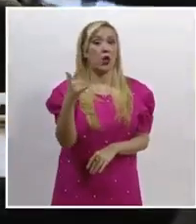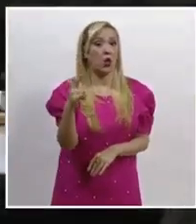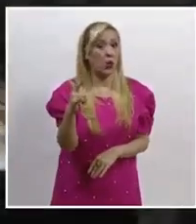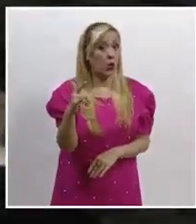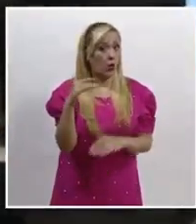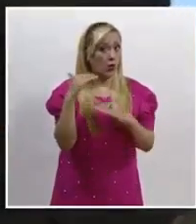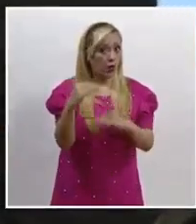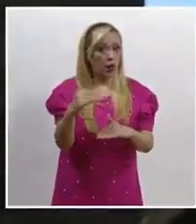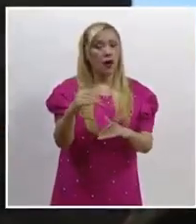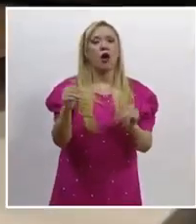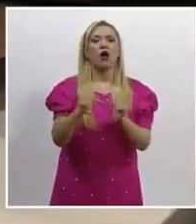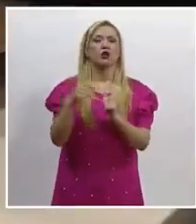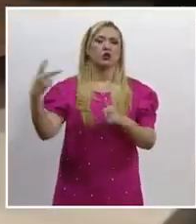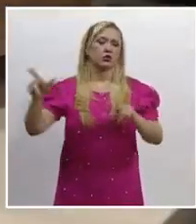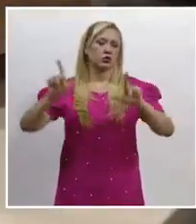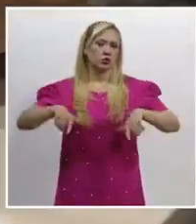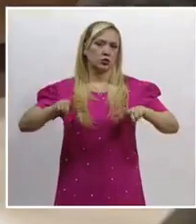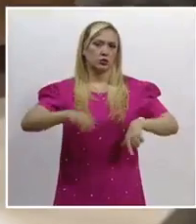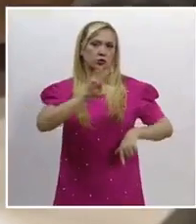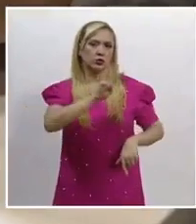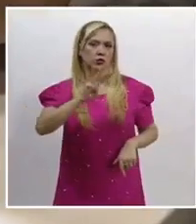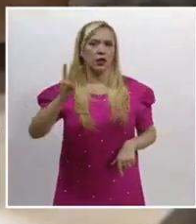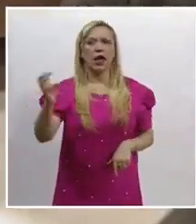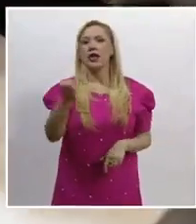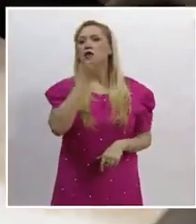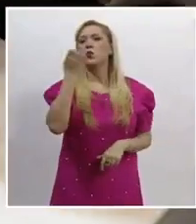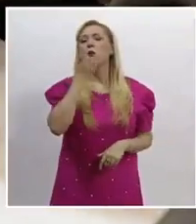próximo a través de su página web oficial